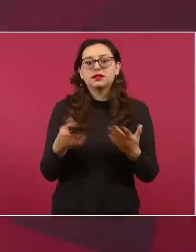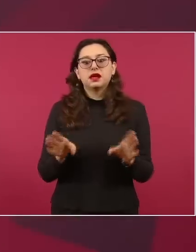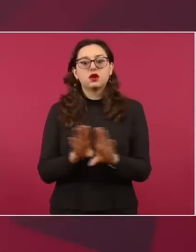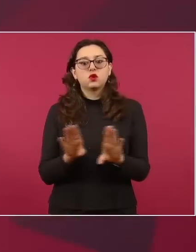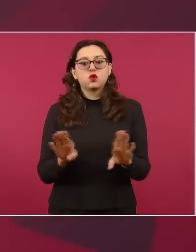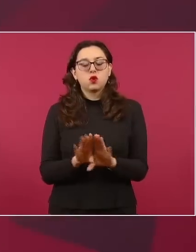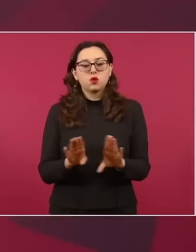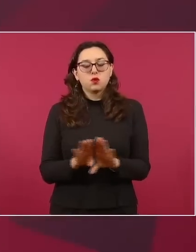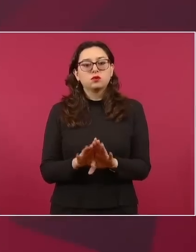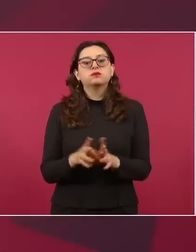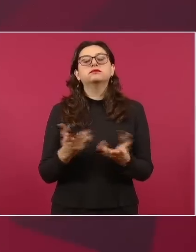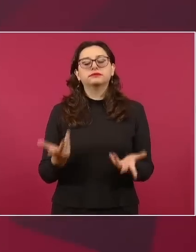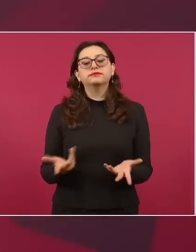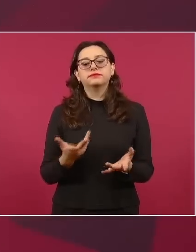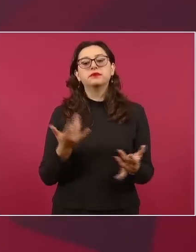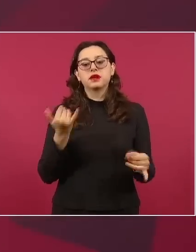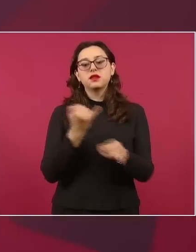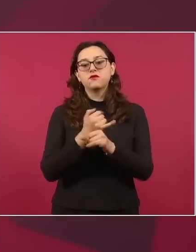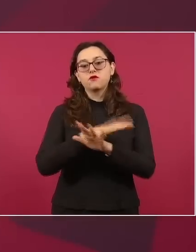en